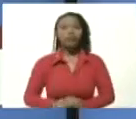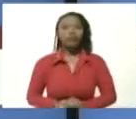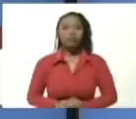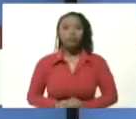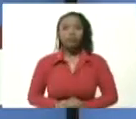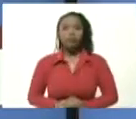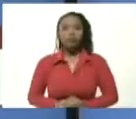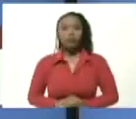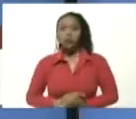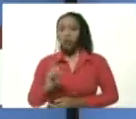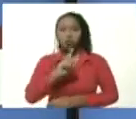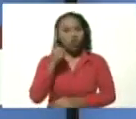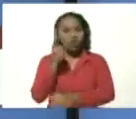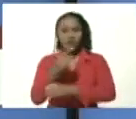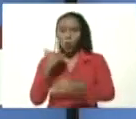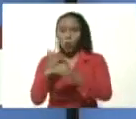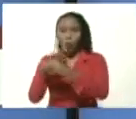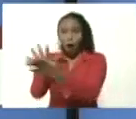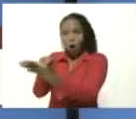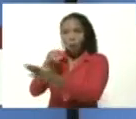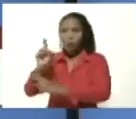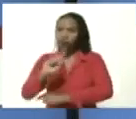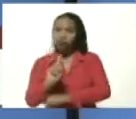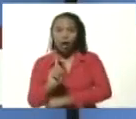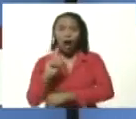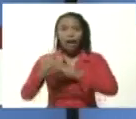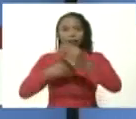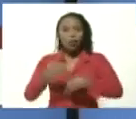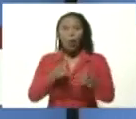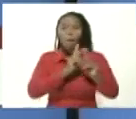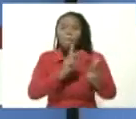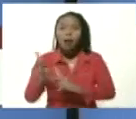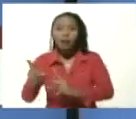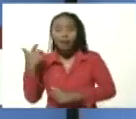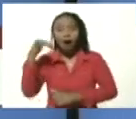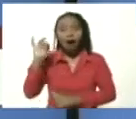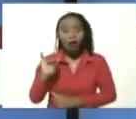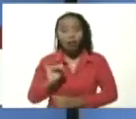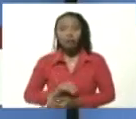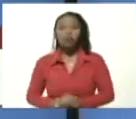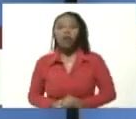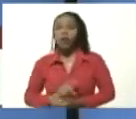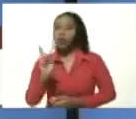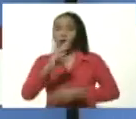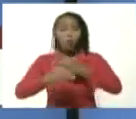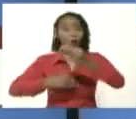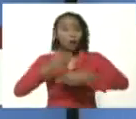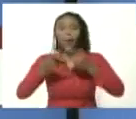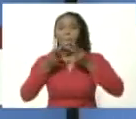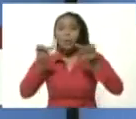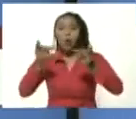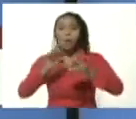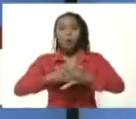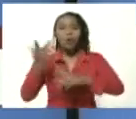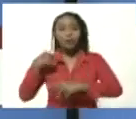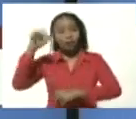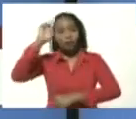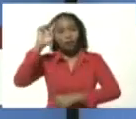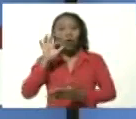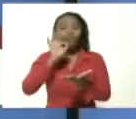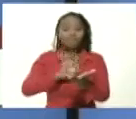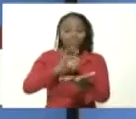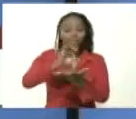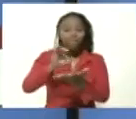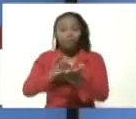Eso no se debe hacer. Haciendo lo que corresponde, lo que está en los planes, que está en los planes, no lo hemos hecho público por razones también estratégicas,